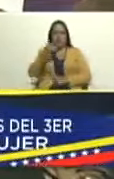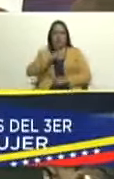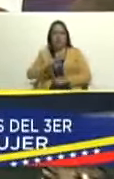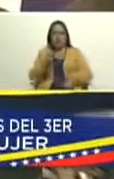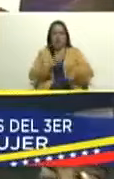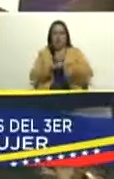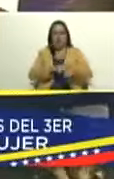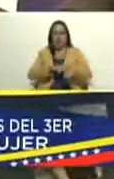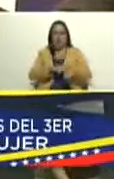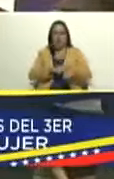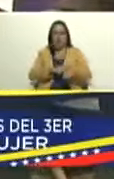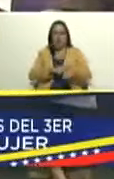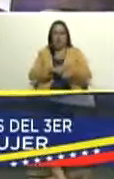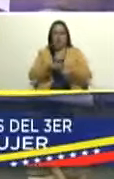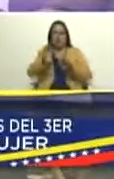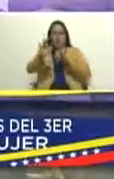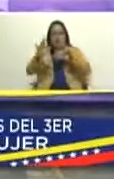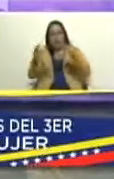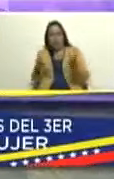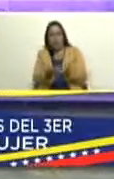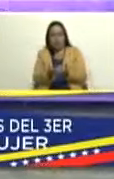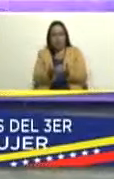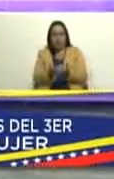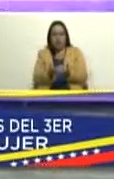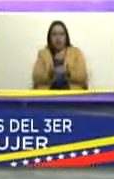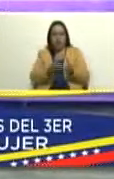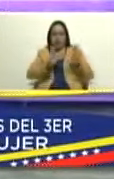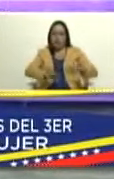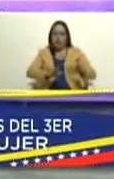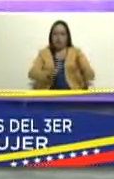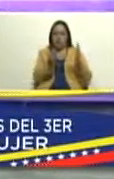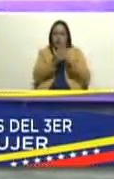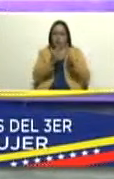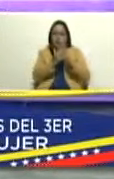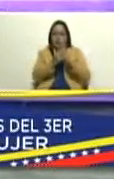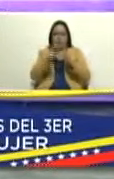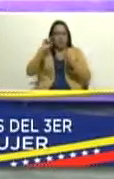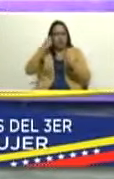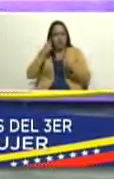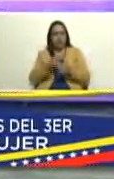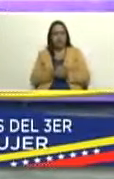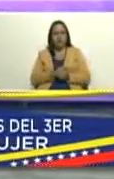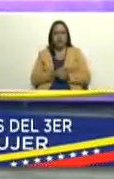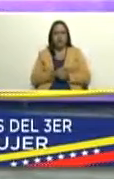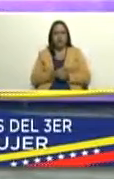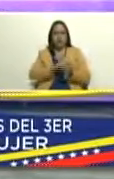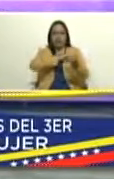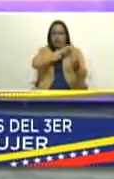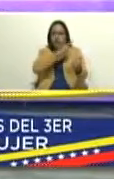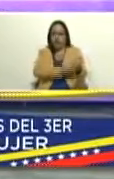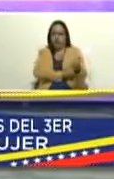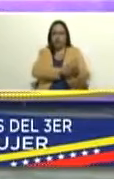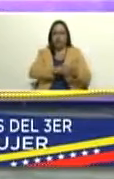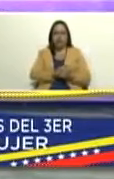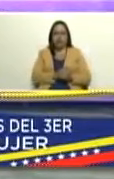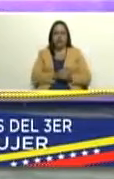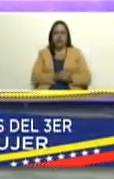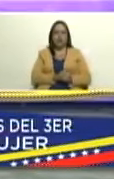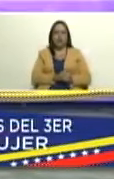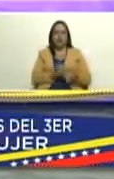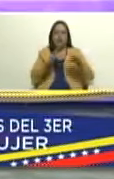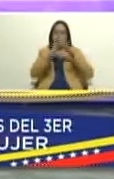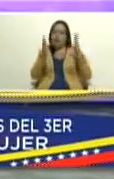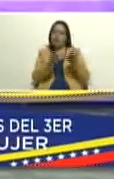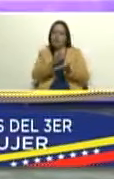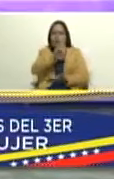cuarentena, tremenda cuarentena, ¿se acuerdan? ¿Ah? Fuerte, en el mundo